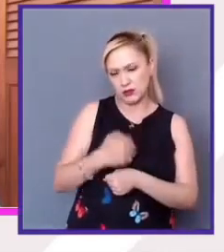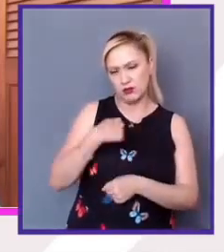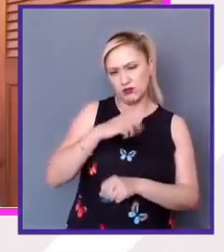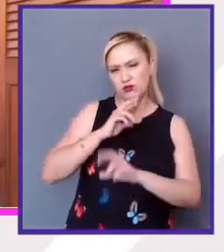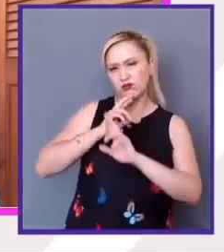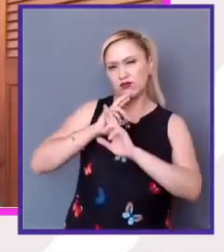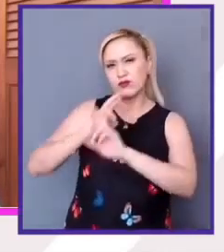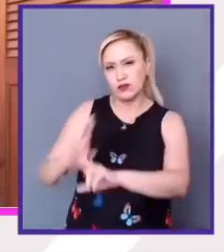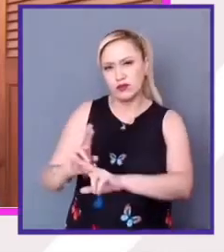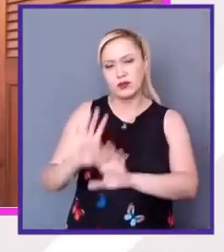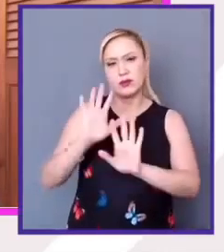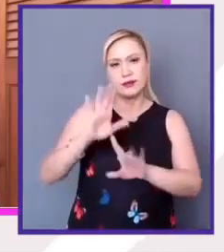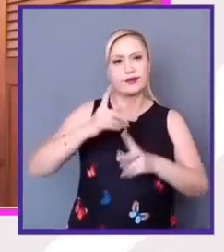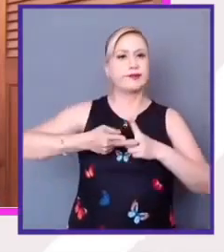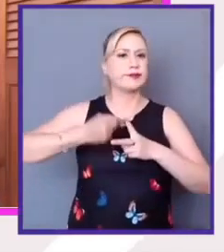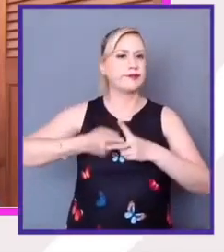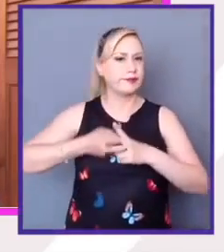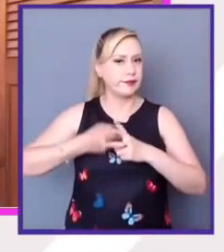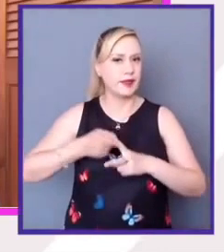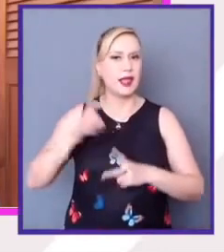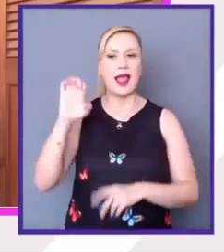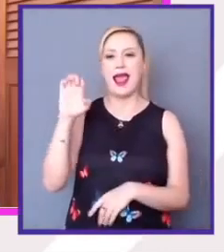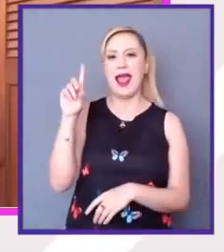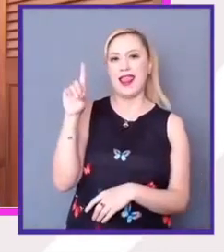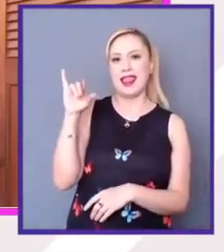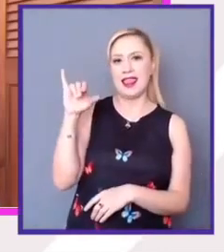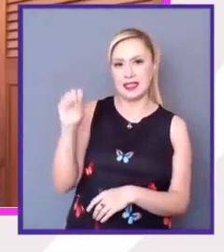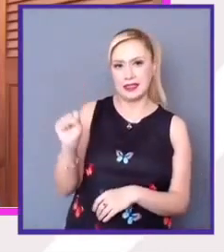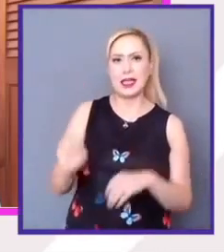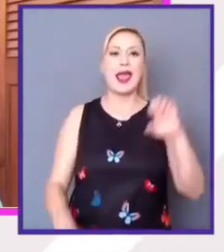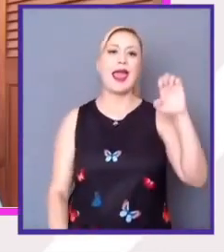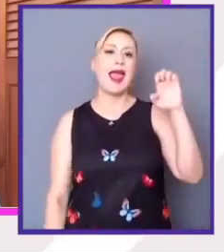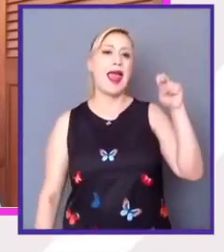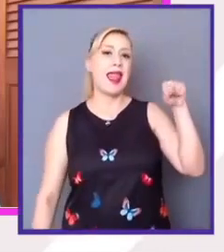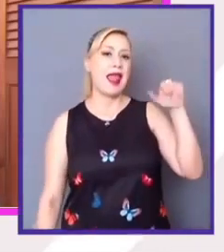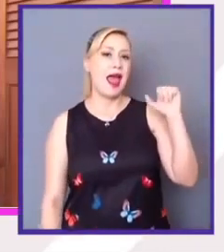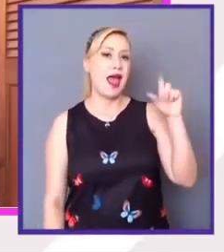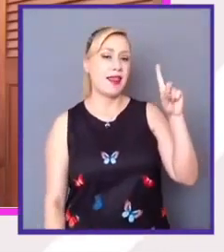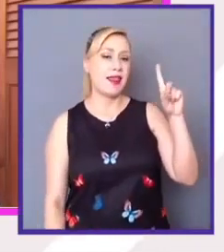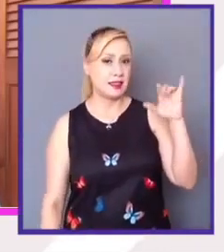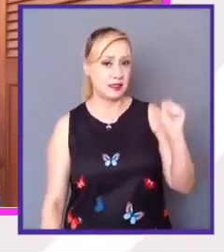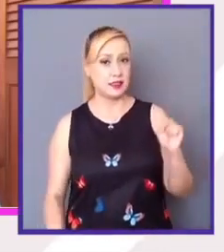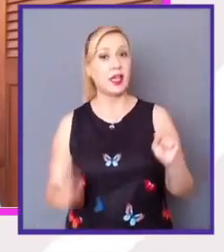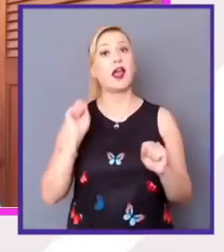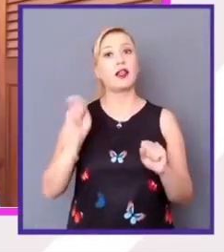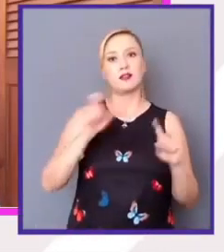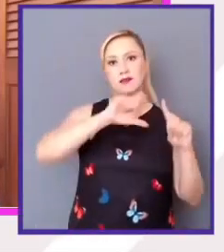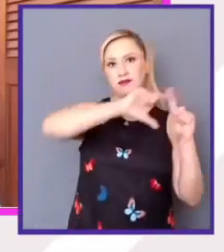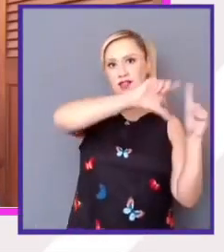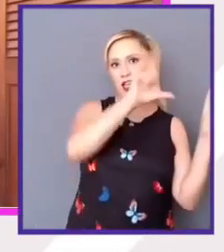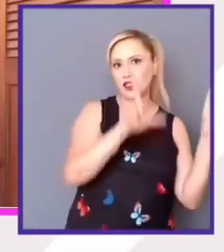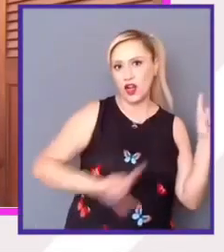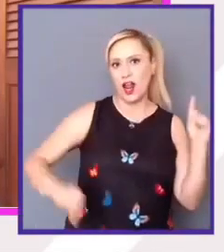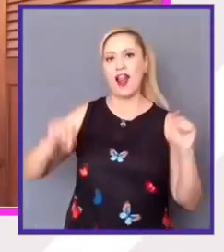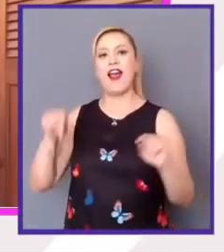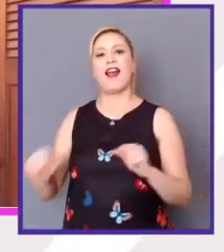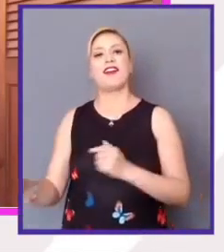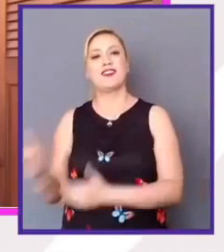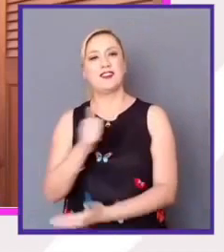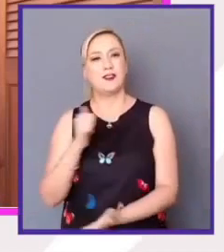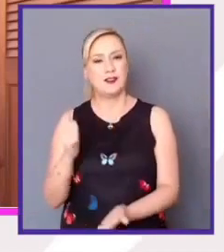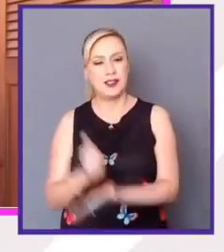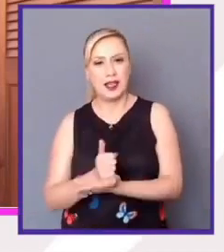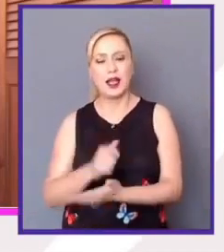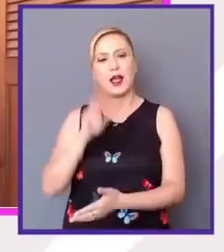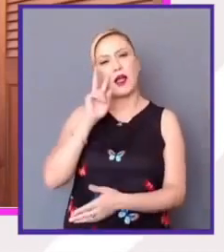¿no? Tanto el EDIS, pero por ejemplo también el ENADIS, ¿no? La Encuesta Nacional de Discriminación, pues ha visibilizado que las